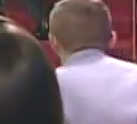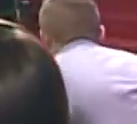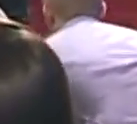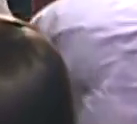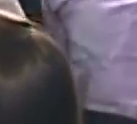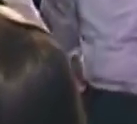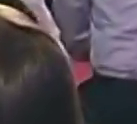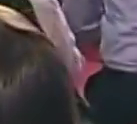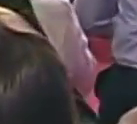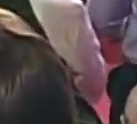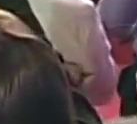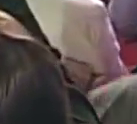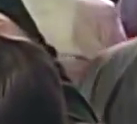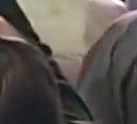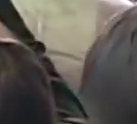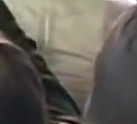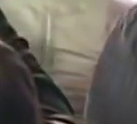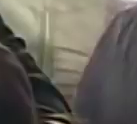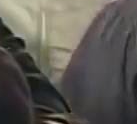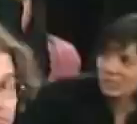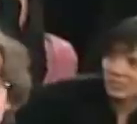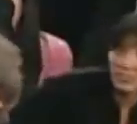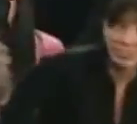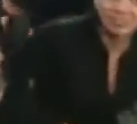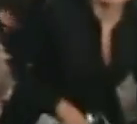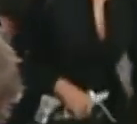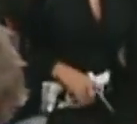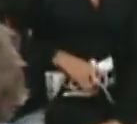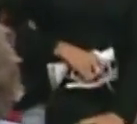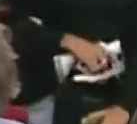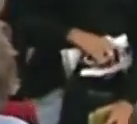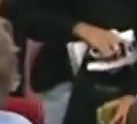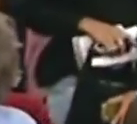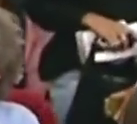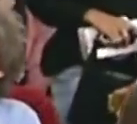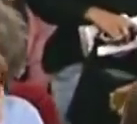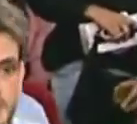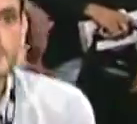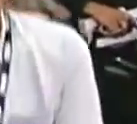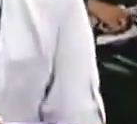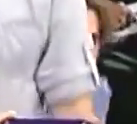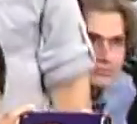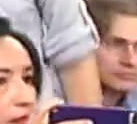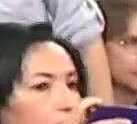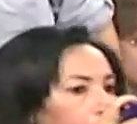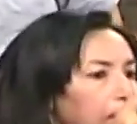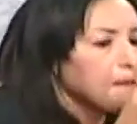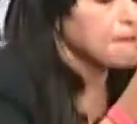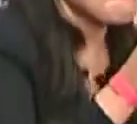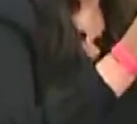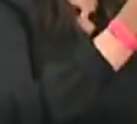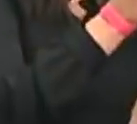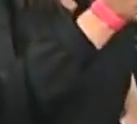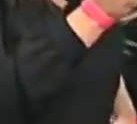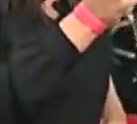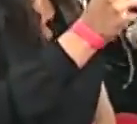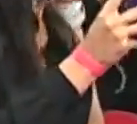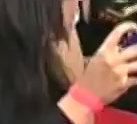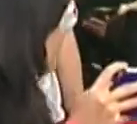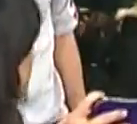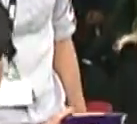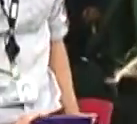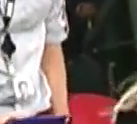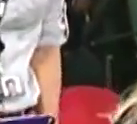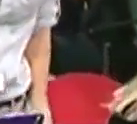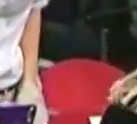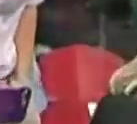de Venezuela. Bien, muchísimas gracias por el contacto. Esta hora lo hacemos desde el Salón Ayacucho del Palacio de Miraflores, el presidente de la